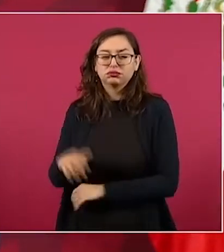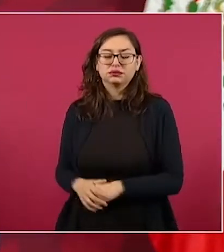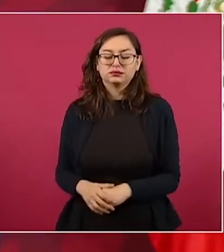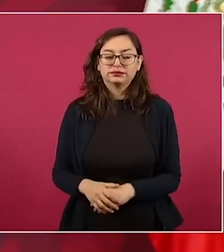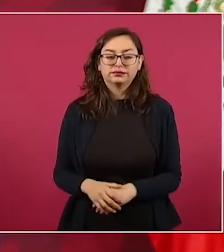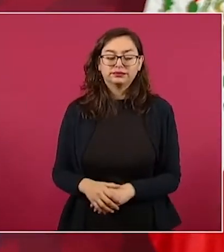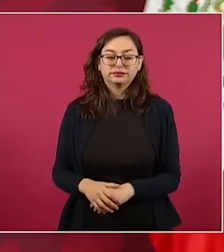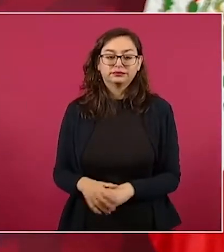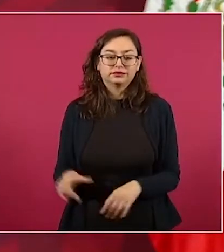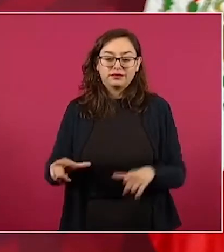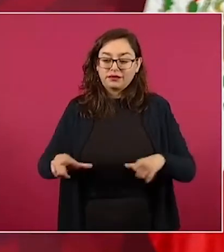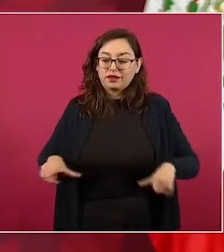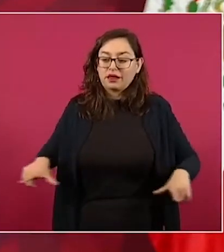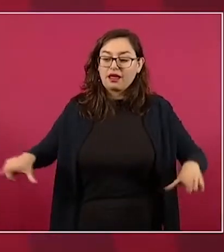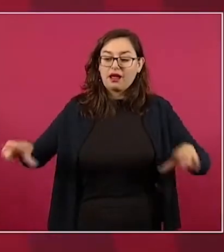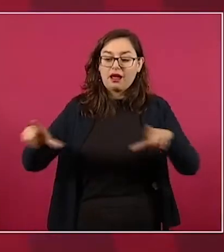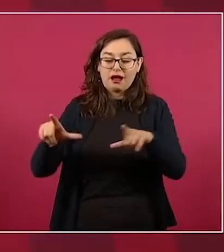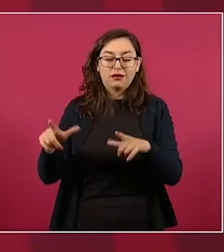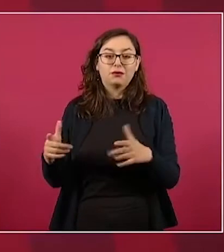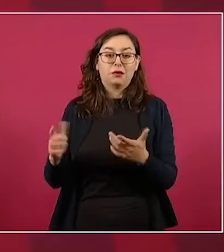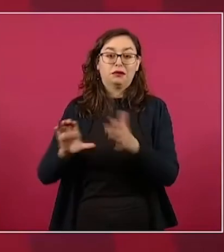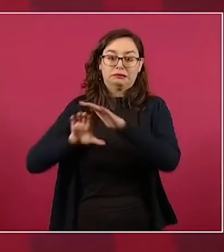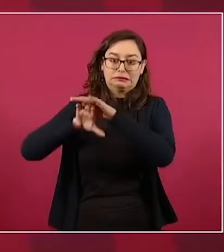lagunas cenotes